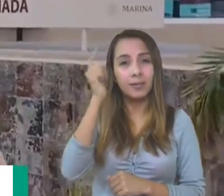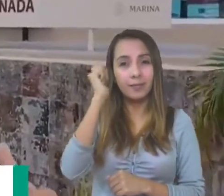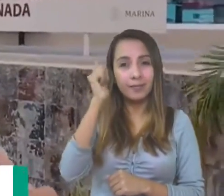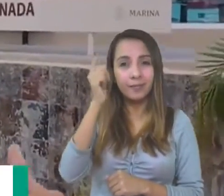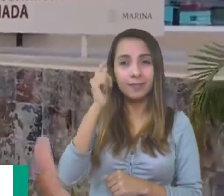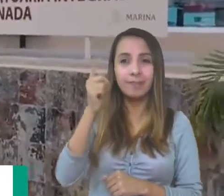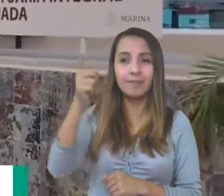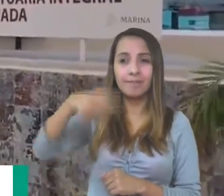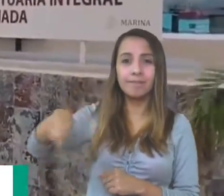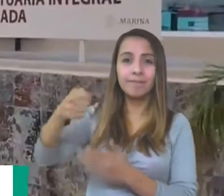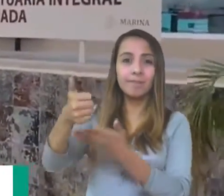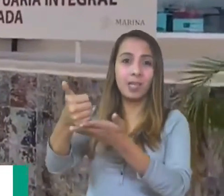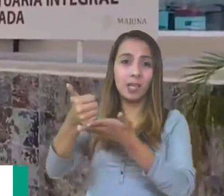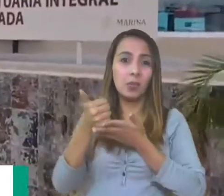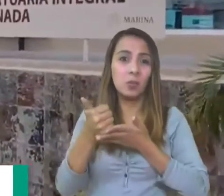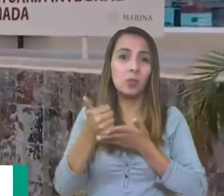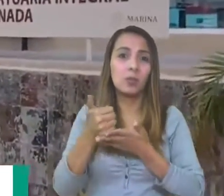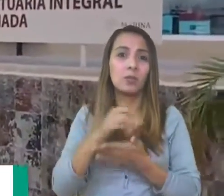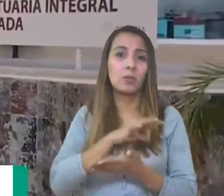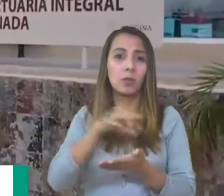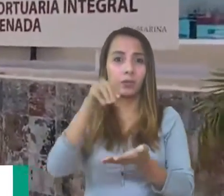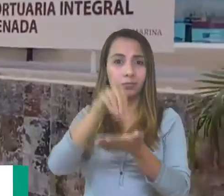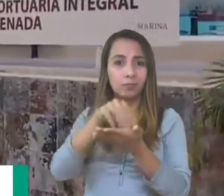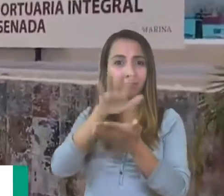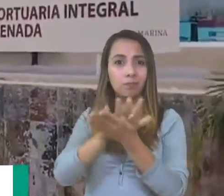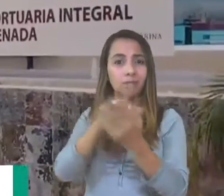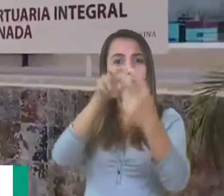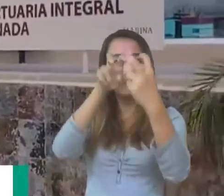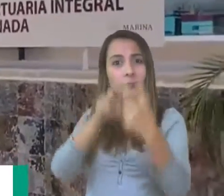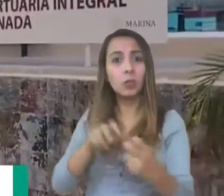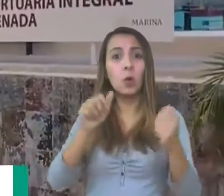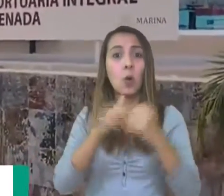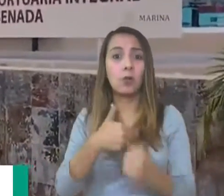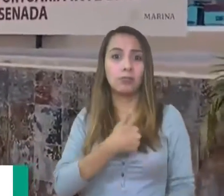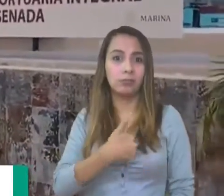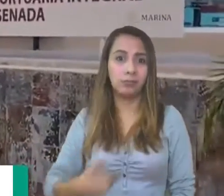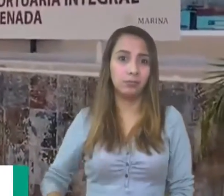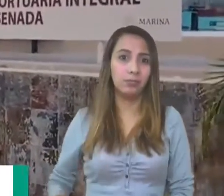tener una cita con el presidente de la República, porque